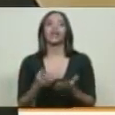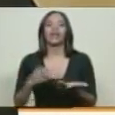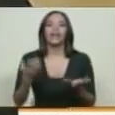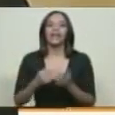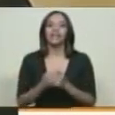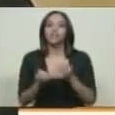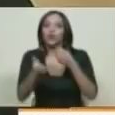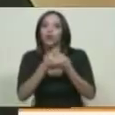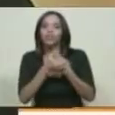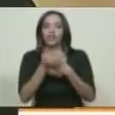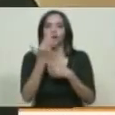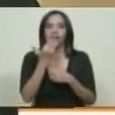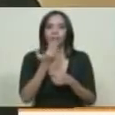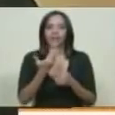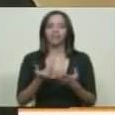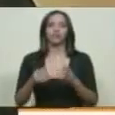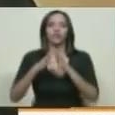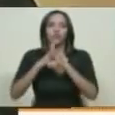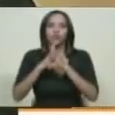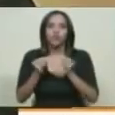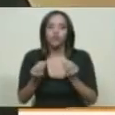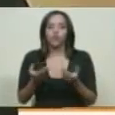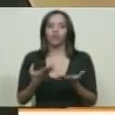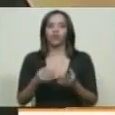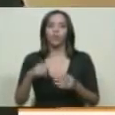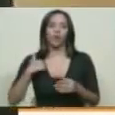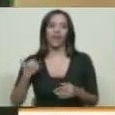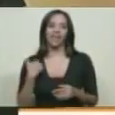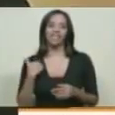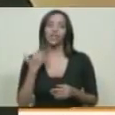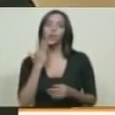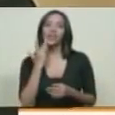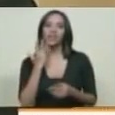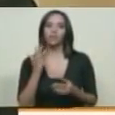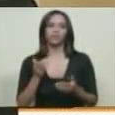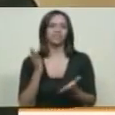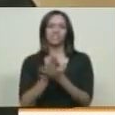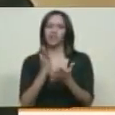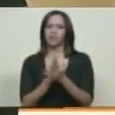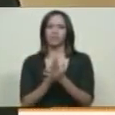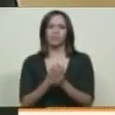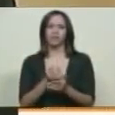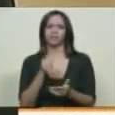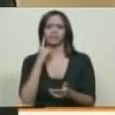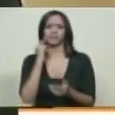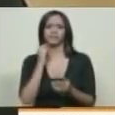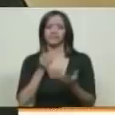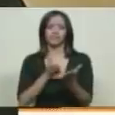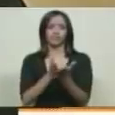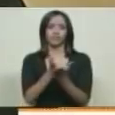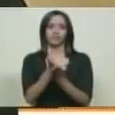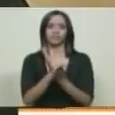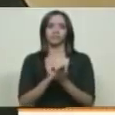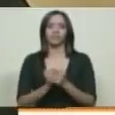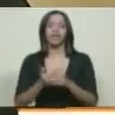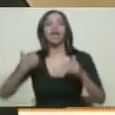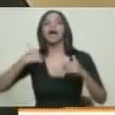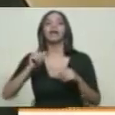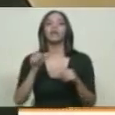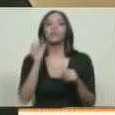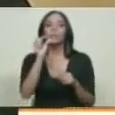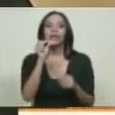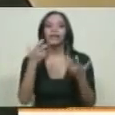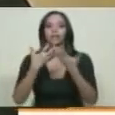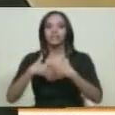los alimentos, todo esto como en Argentina, por ejemplo, ¿no? Esto siempre fue así. Hay un empresario, pequeño empresario, que realmente